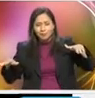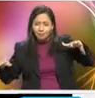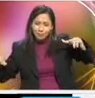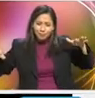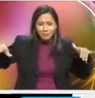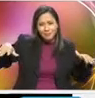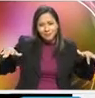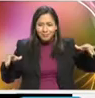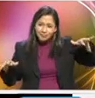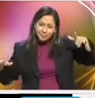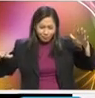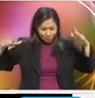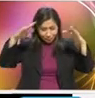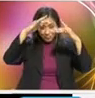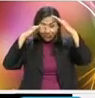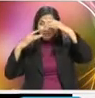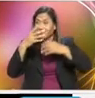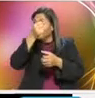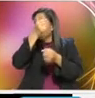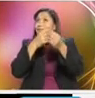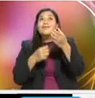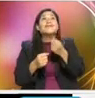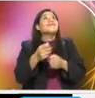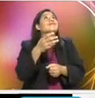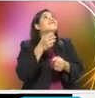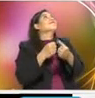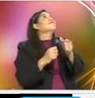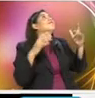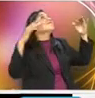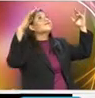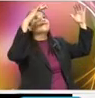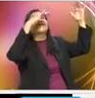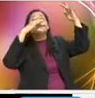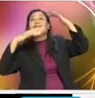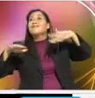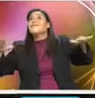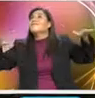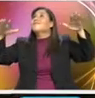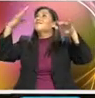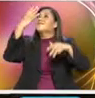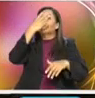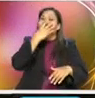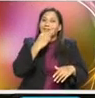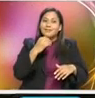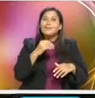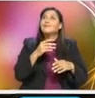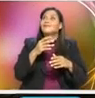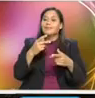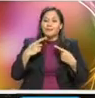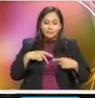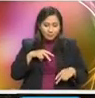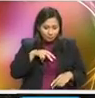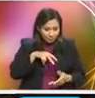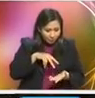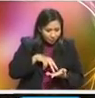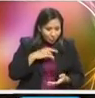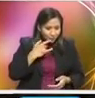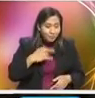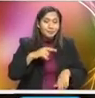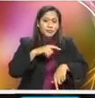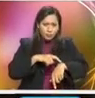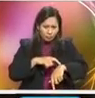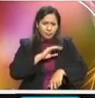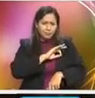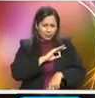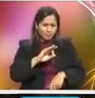aves a todo lo que da y es un espectáculo realmente increíble. Obviamente hay observadores, ¿no? Tú puedes ir a tal hora.